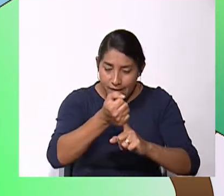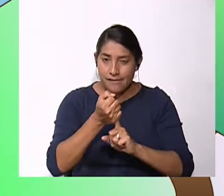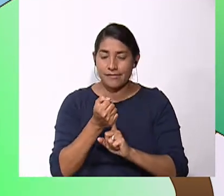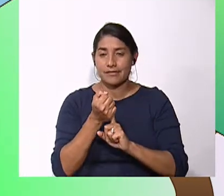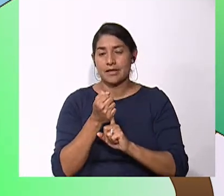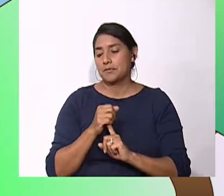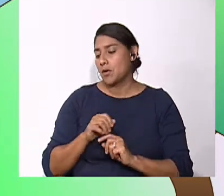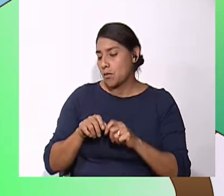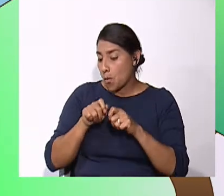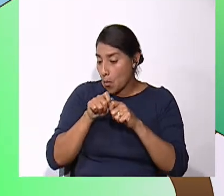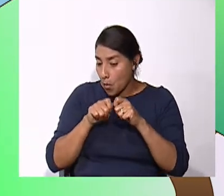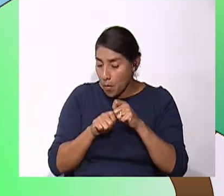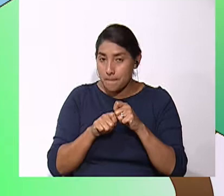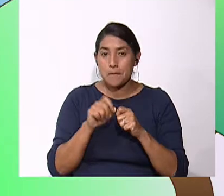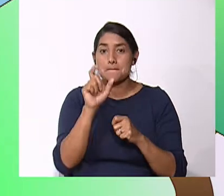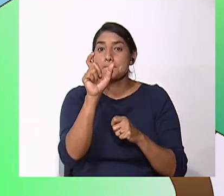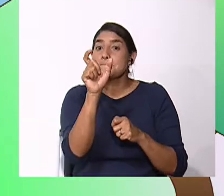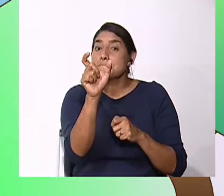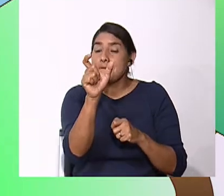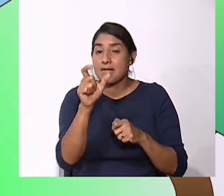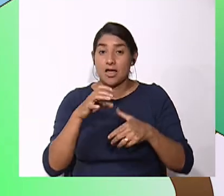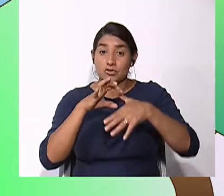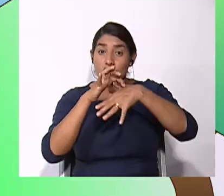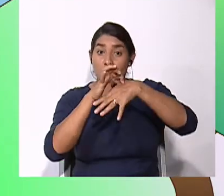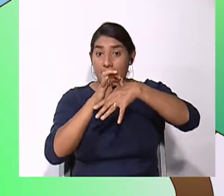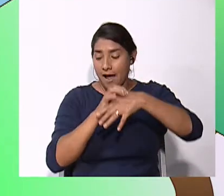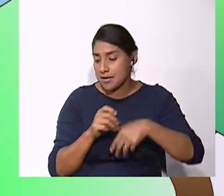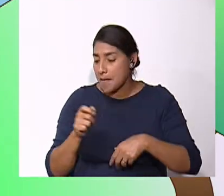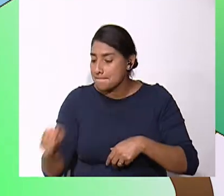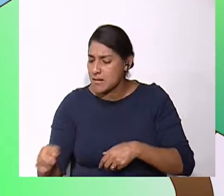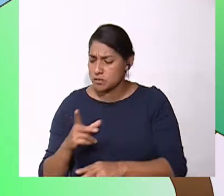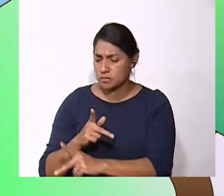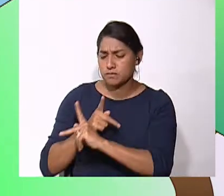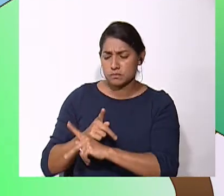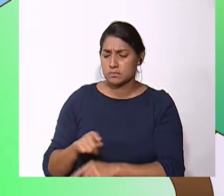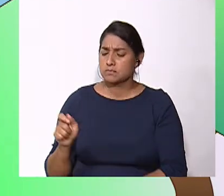amo le regalaba un pedazo al perro guardián.